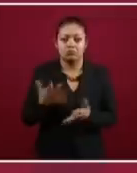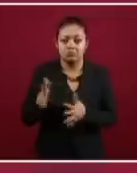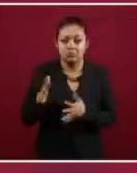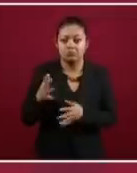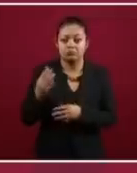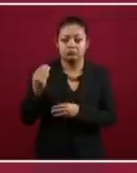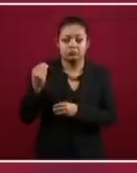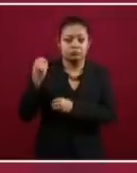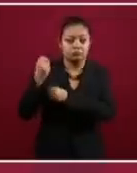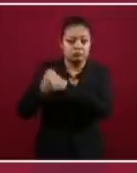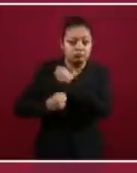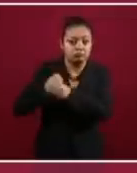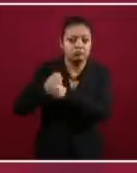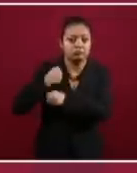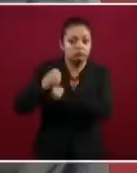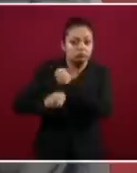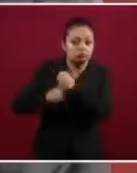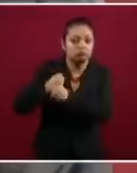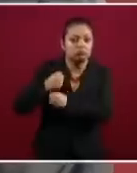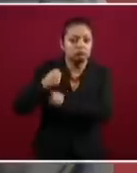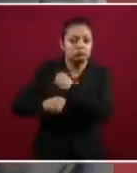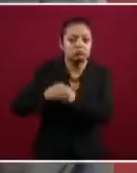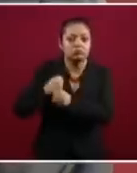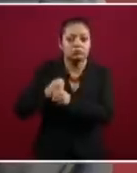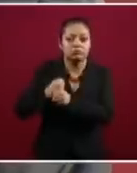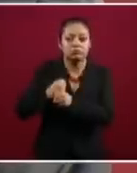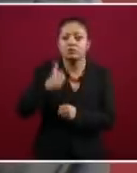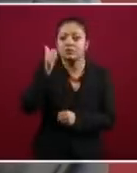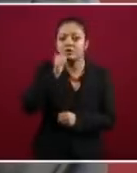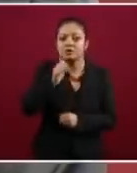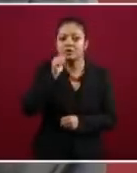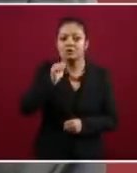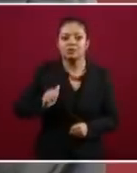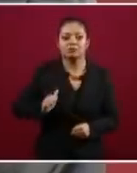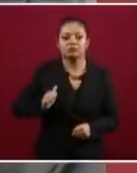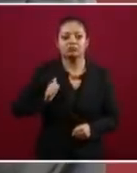años, décadas, siempre las imposiciones,